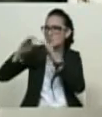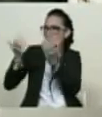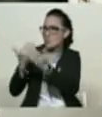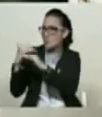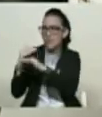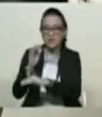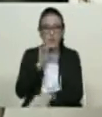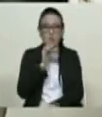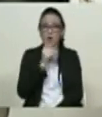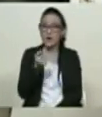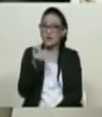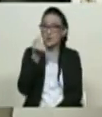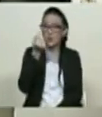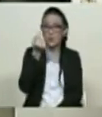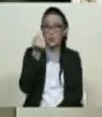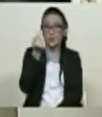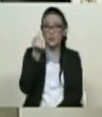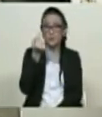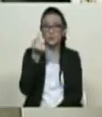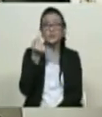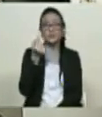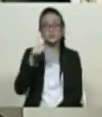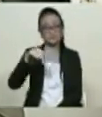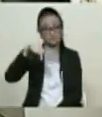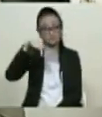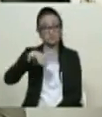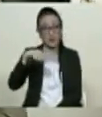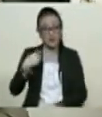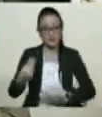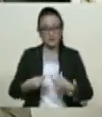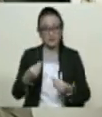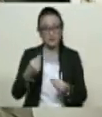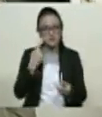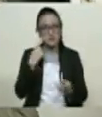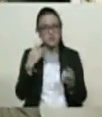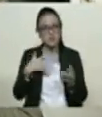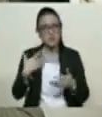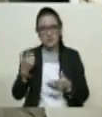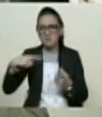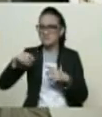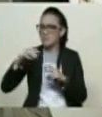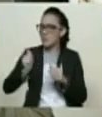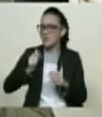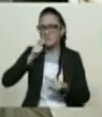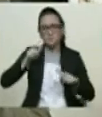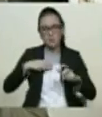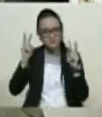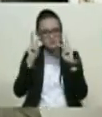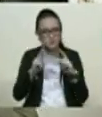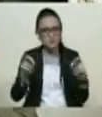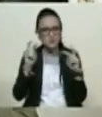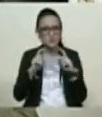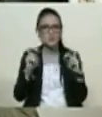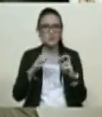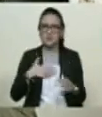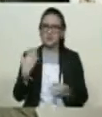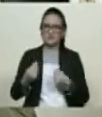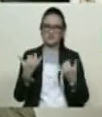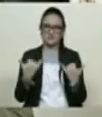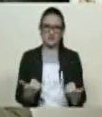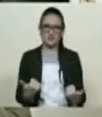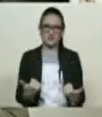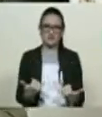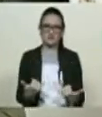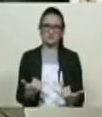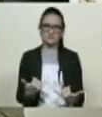esto es un hecho objetivo que puede ser chequeado, investigado, revisado, analizado en